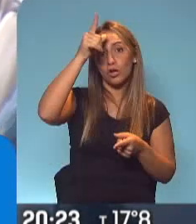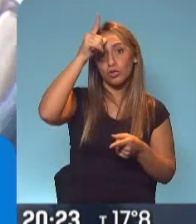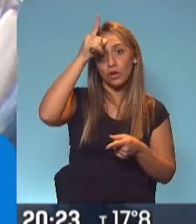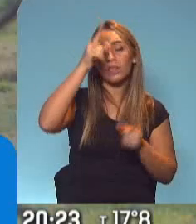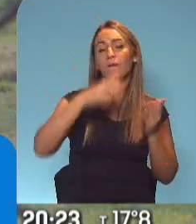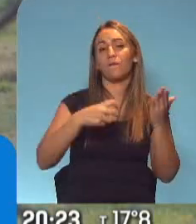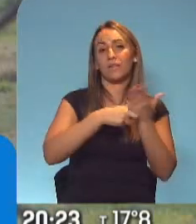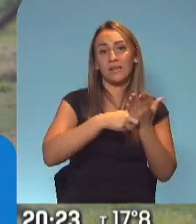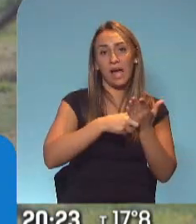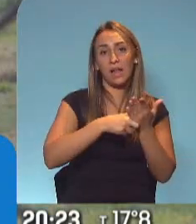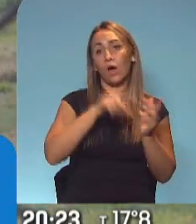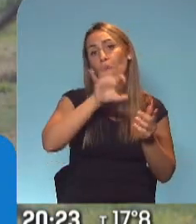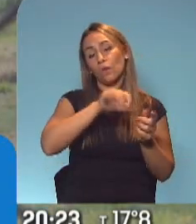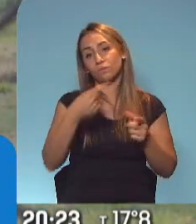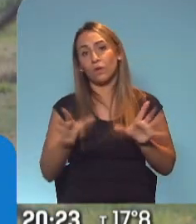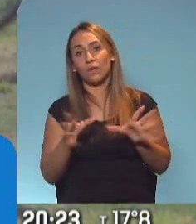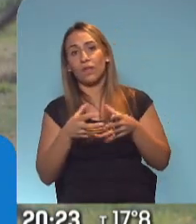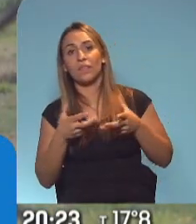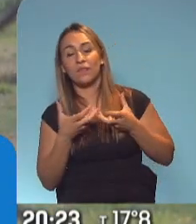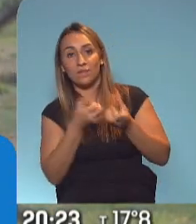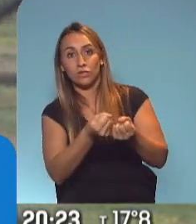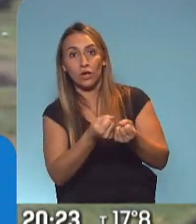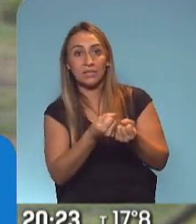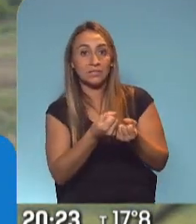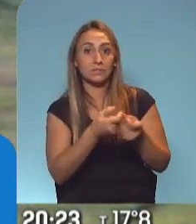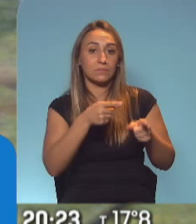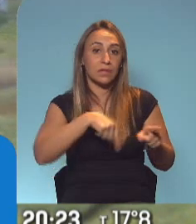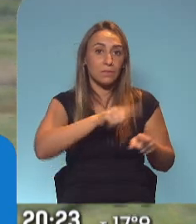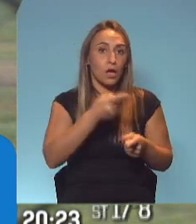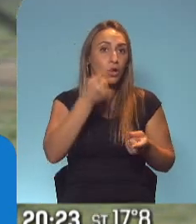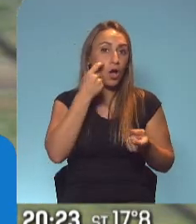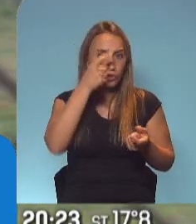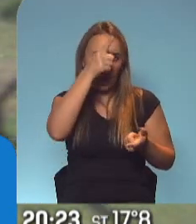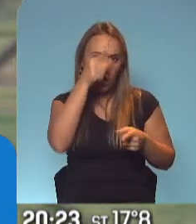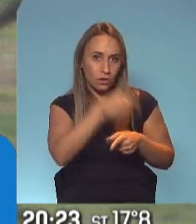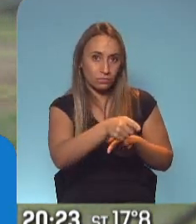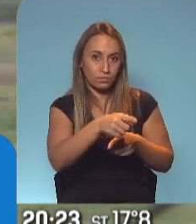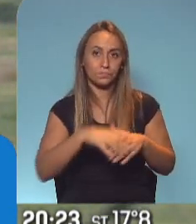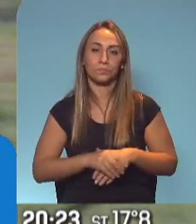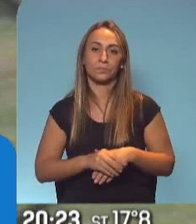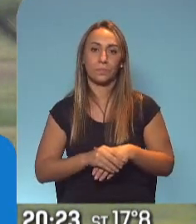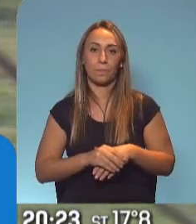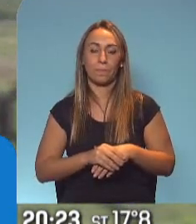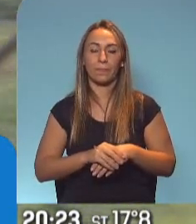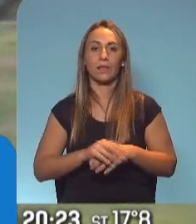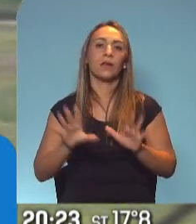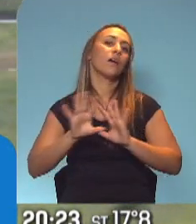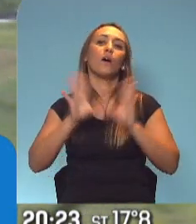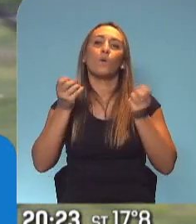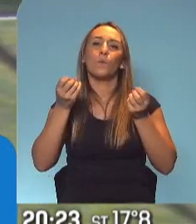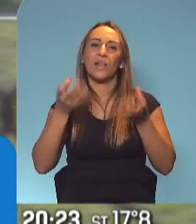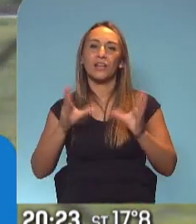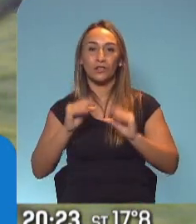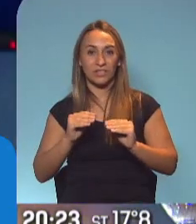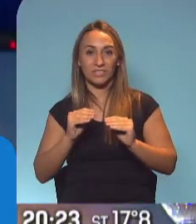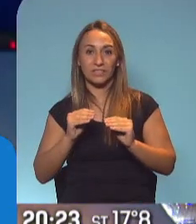como defensores de las personas que están a su cargo en función de la causa procesal correspondiente. Julio, buenas noches. En un